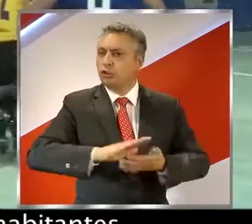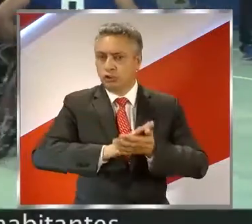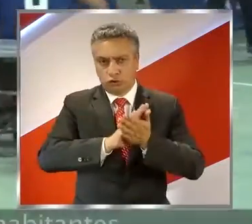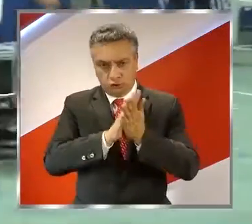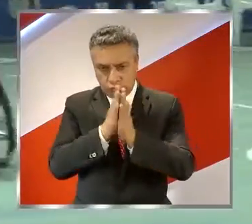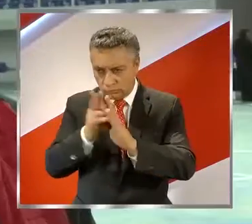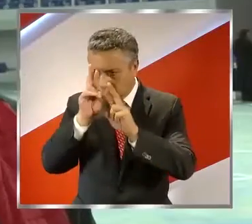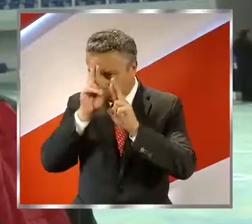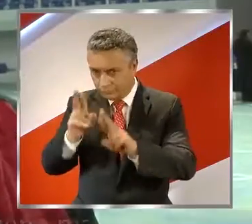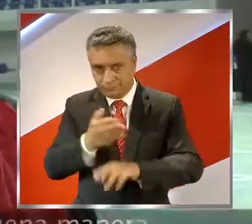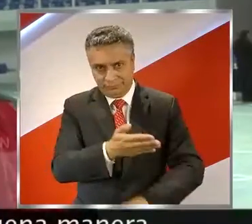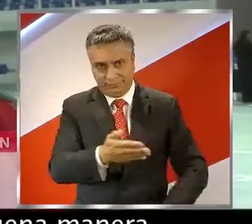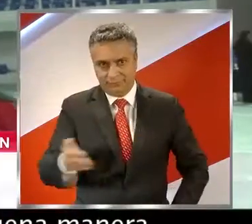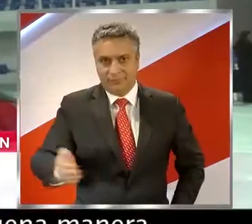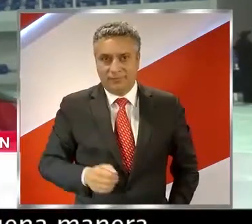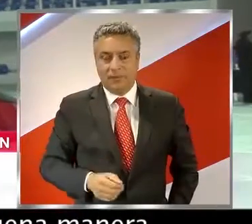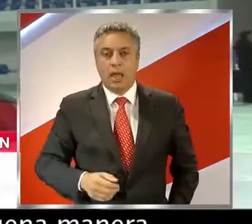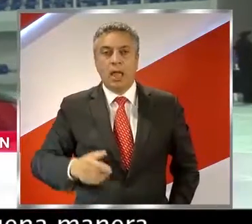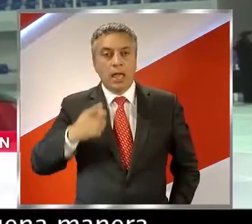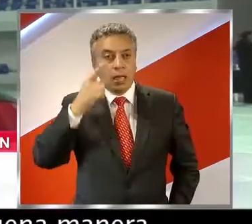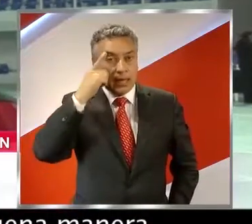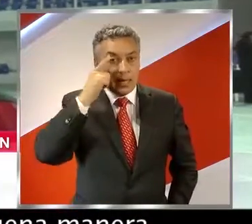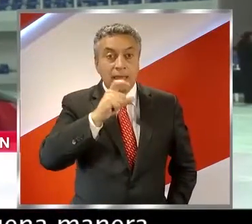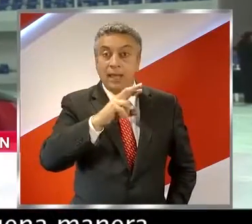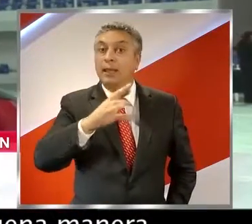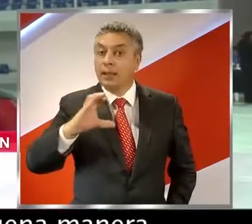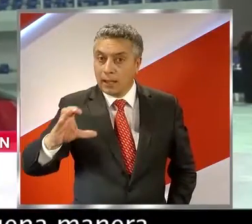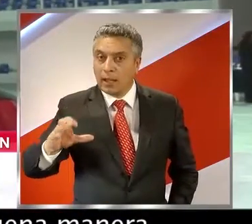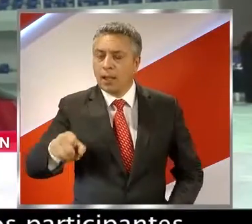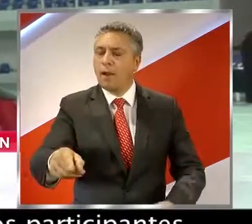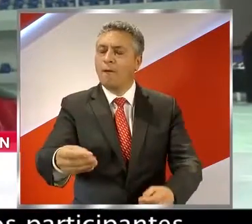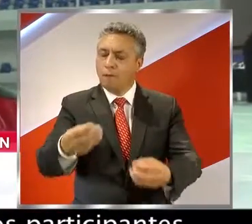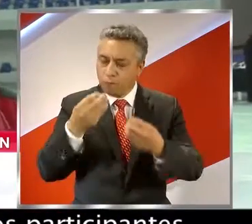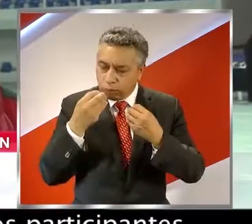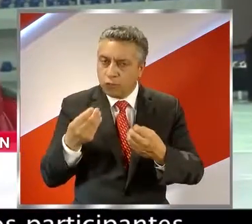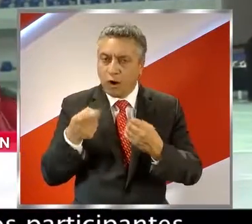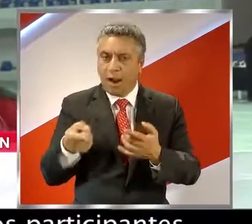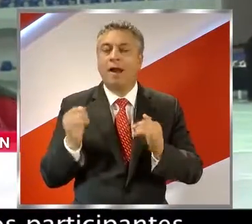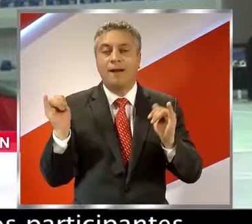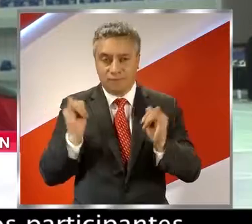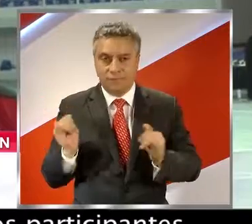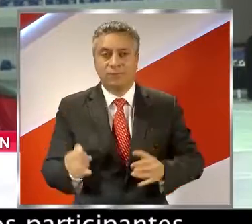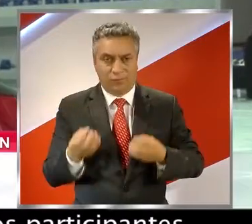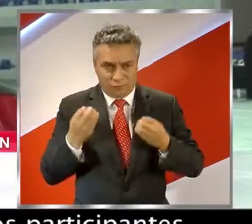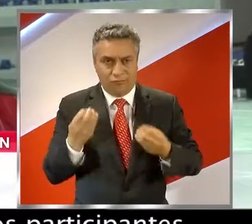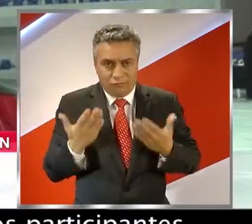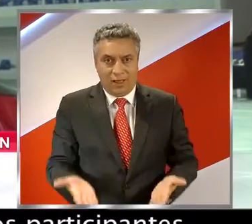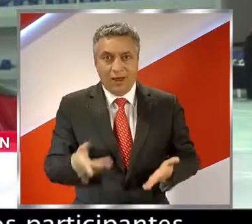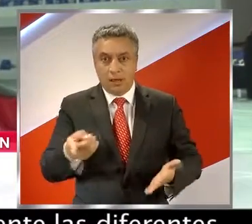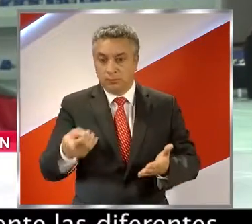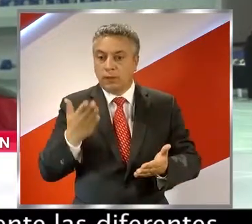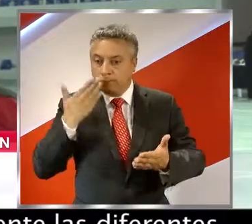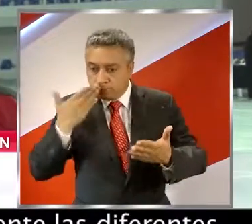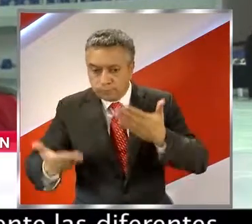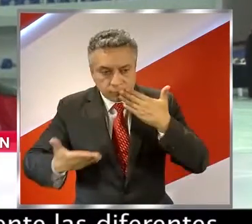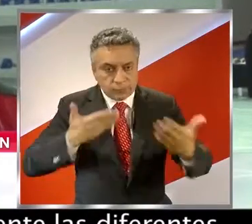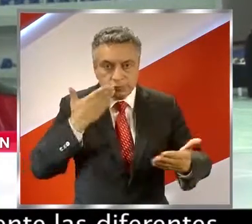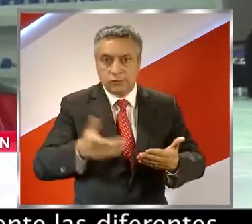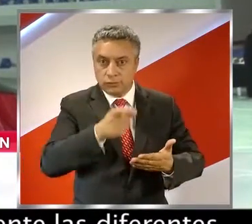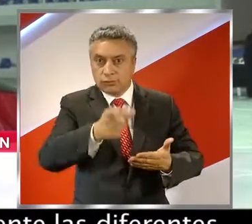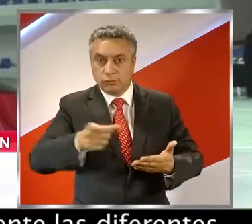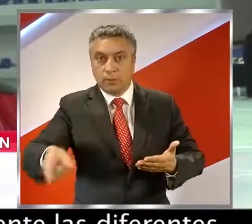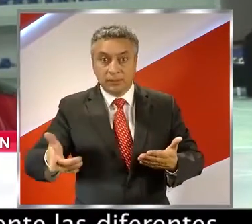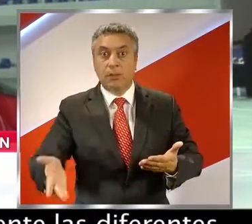habitantes. Creemos que una muy buena manera, no tan solo de beneficio para los participantes, sino que para educar a